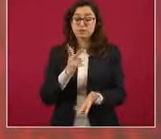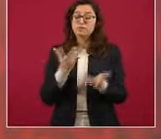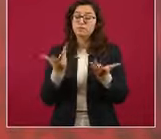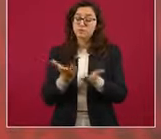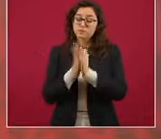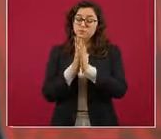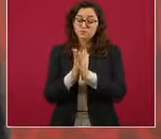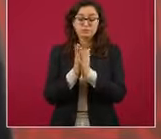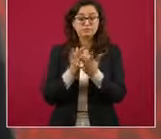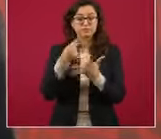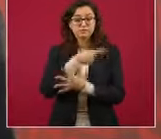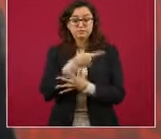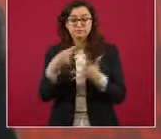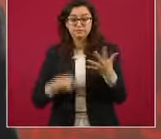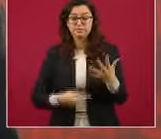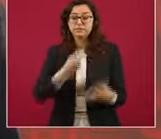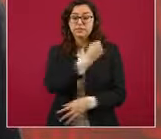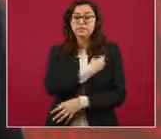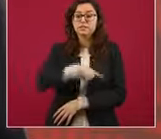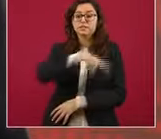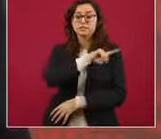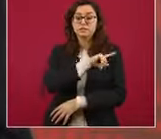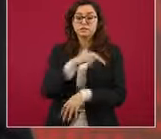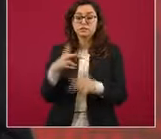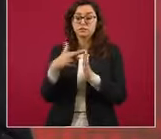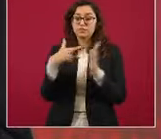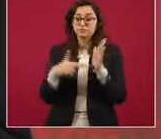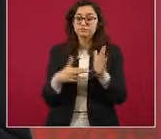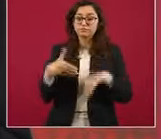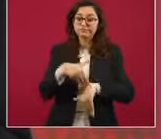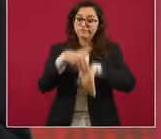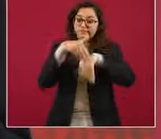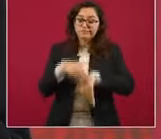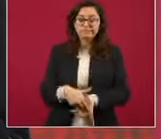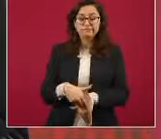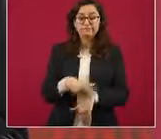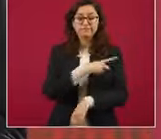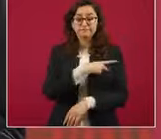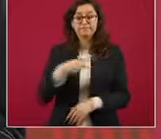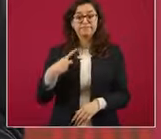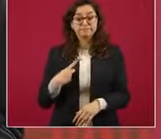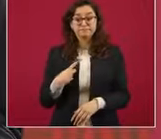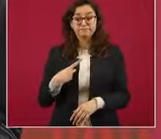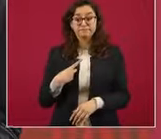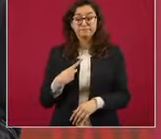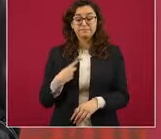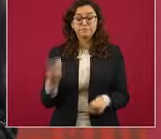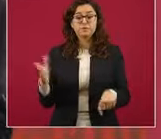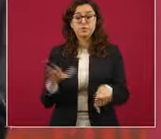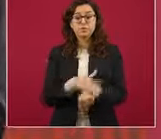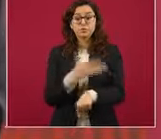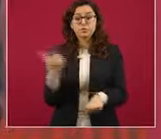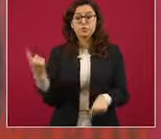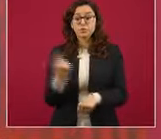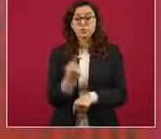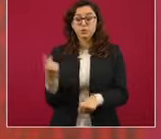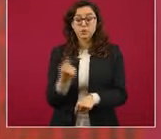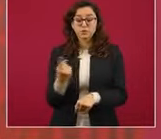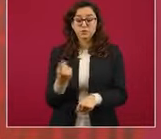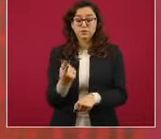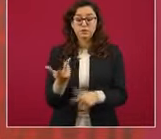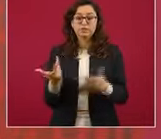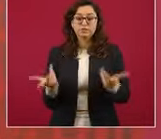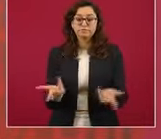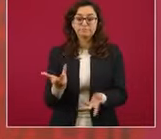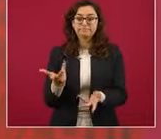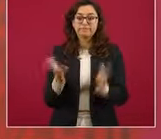recomendaciones sanitarias, porque hay, como se ha